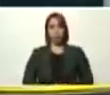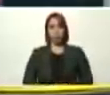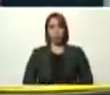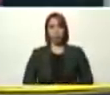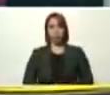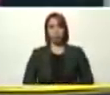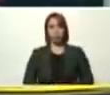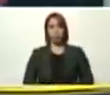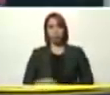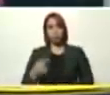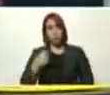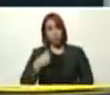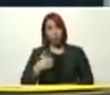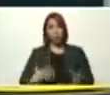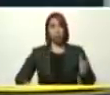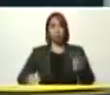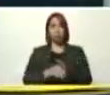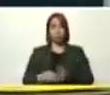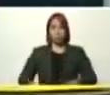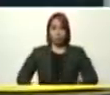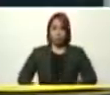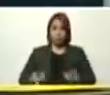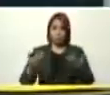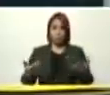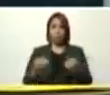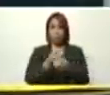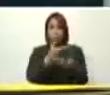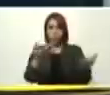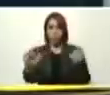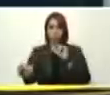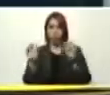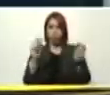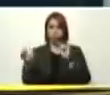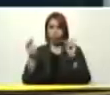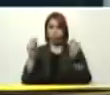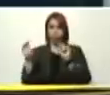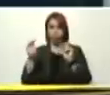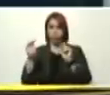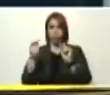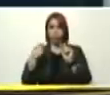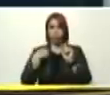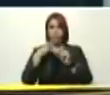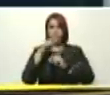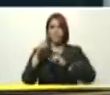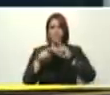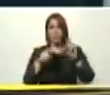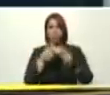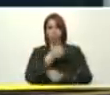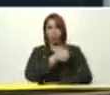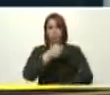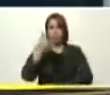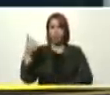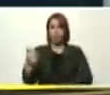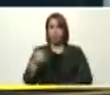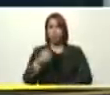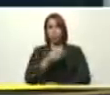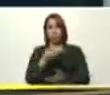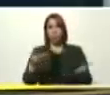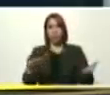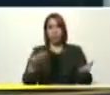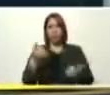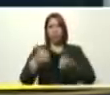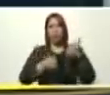Yo la retomo y la traigo a este escenario. Si yo le pregunto a cada uno de ustedes cuál es tu agenda concreta de